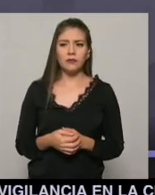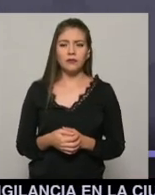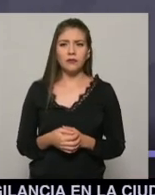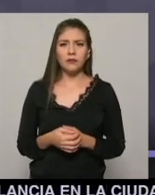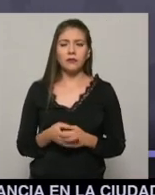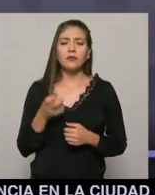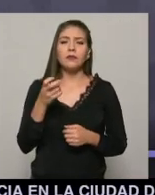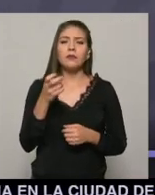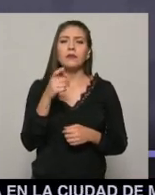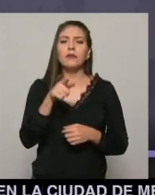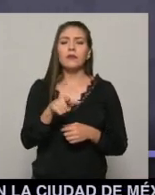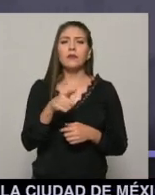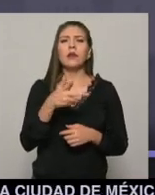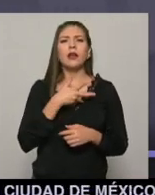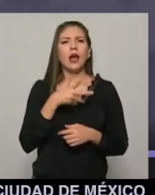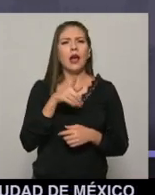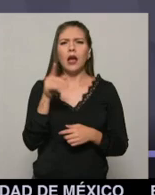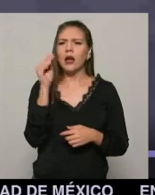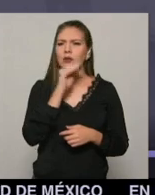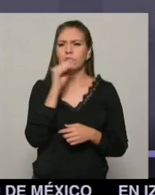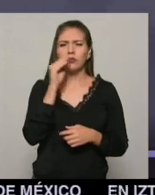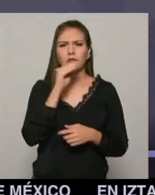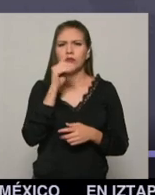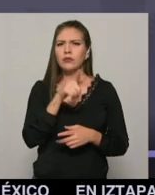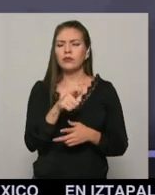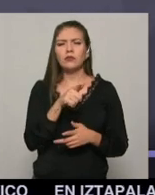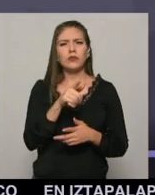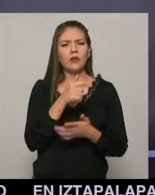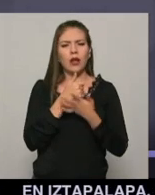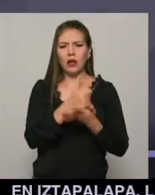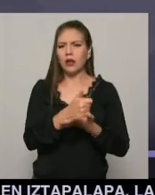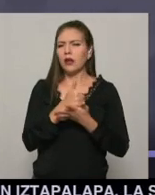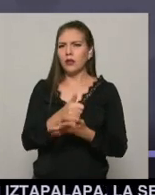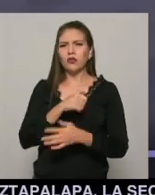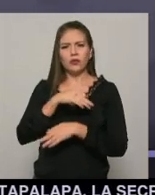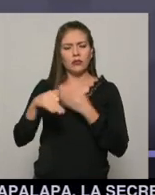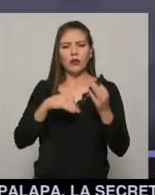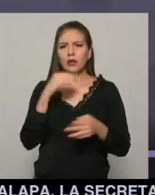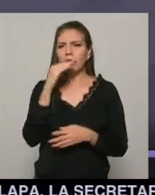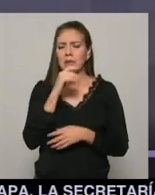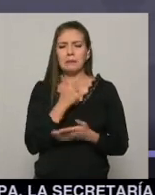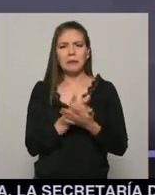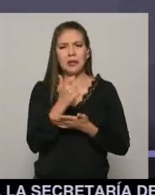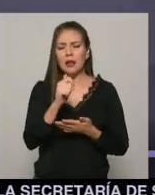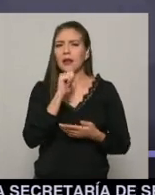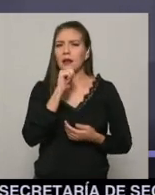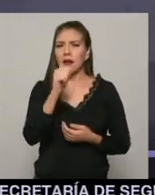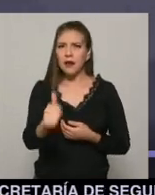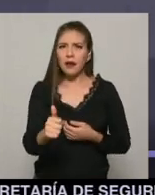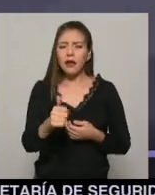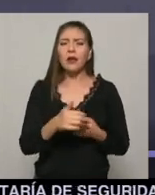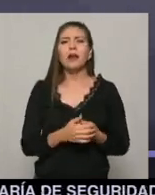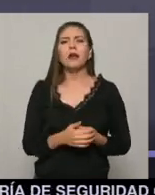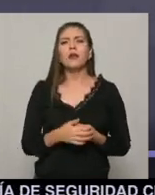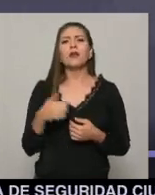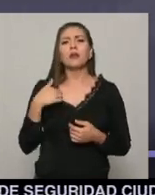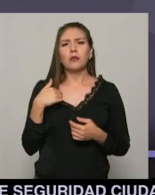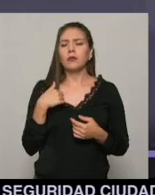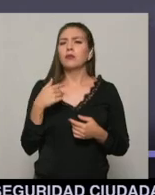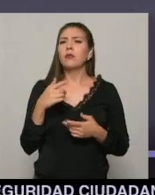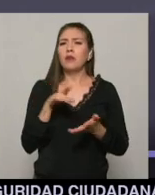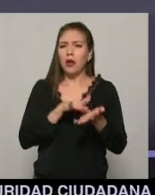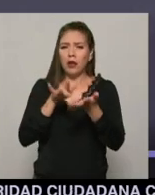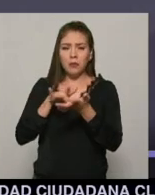por supuesto, totalmente gratuitos y ofrecemos lo que está a nuestra disposición para que si esta